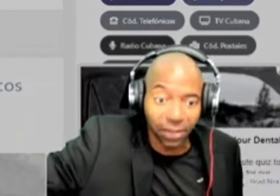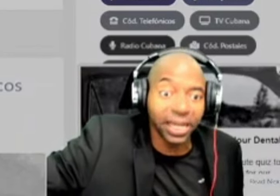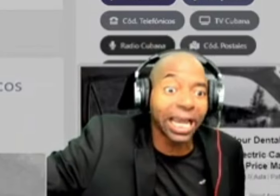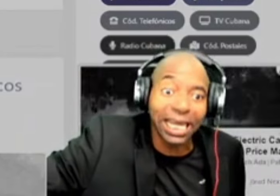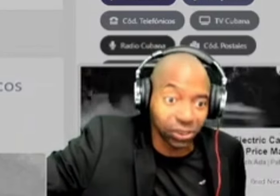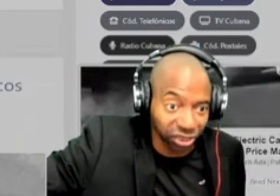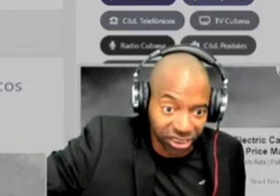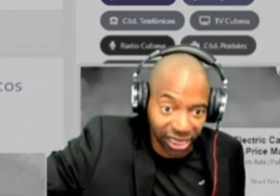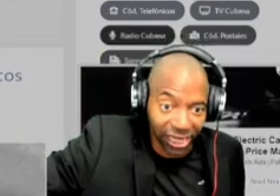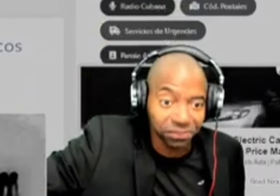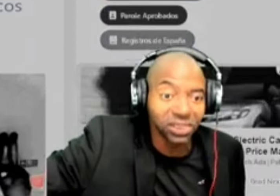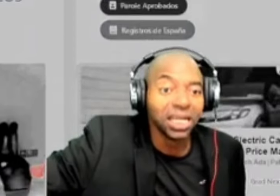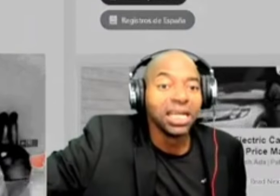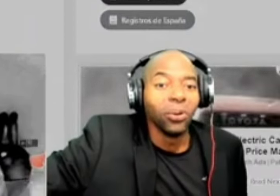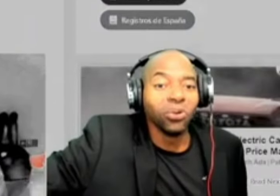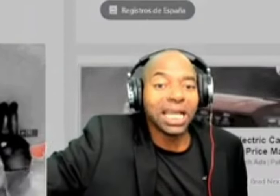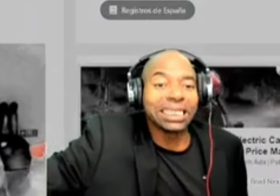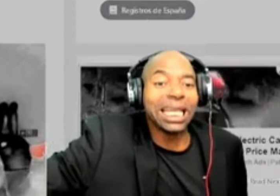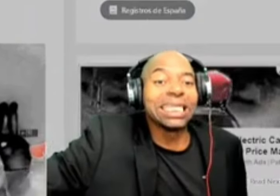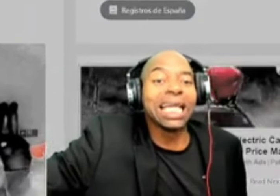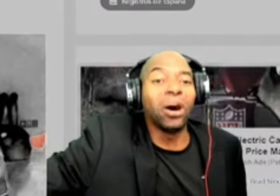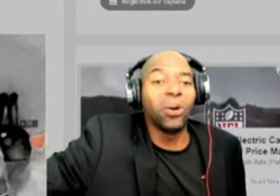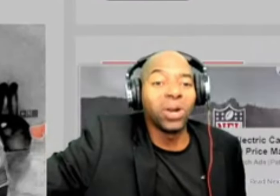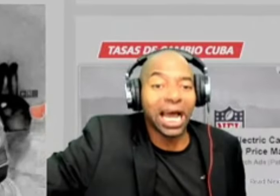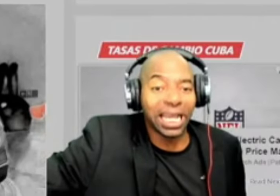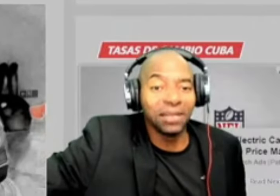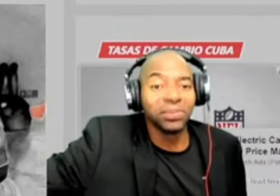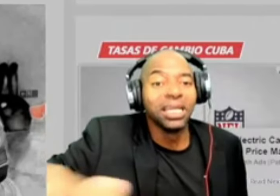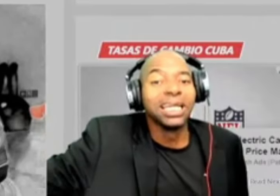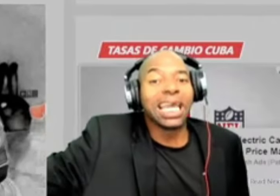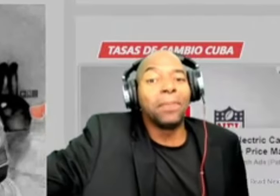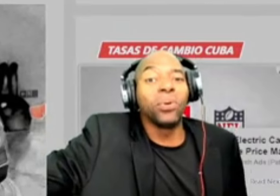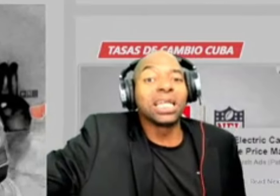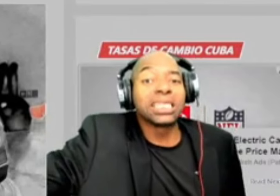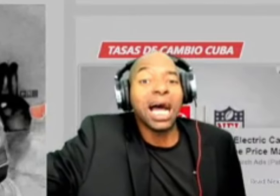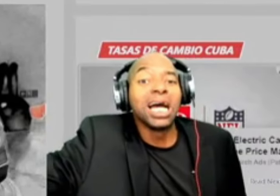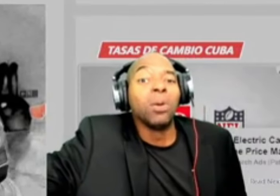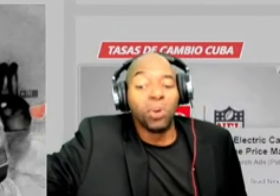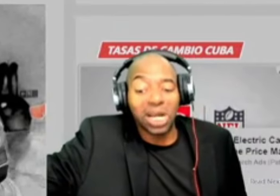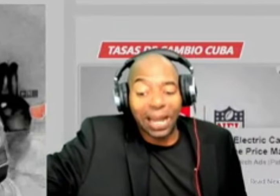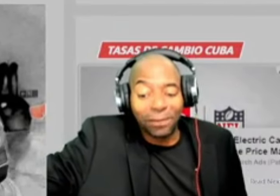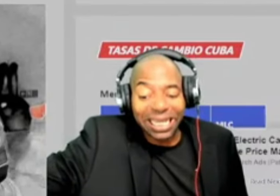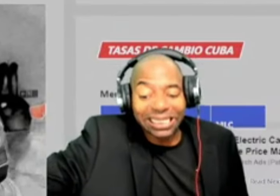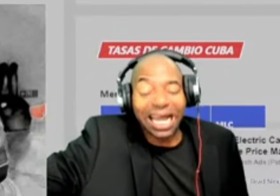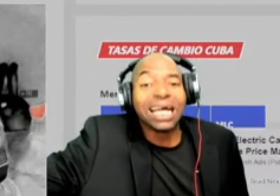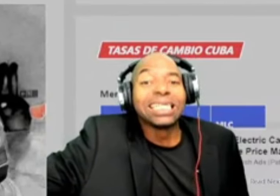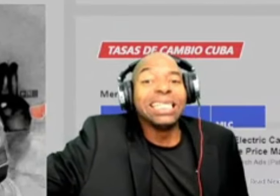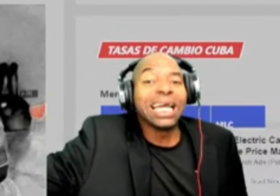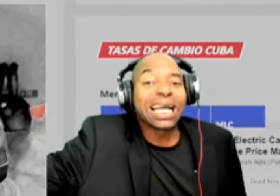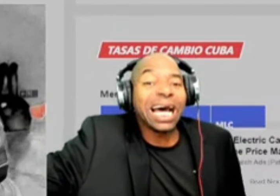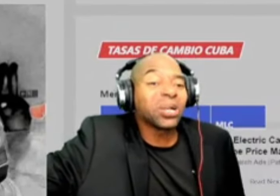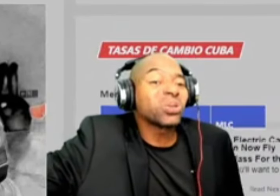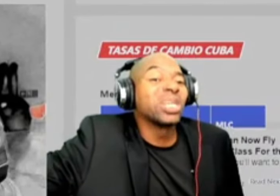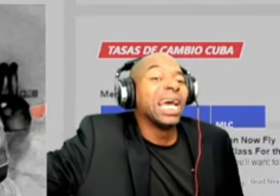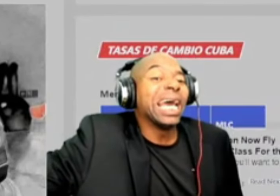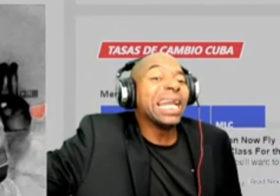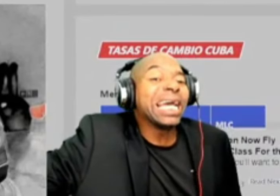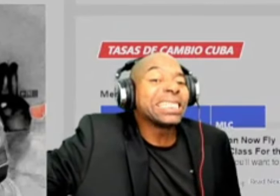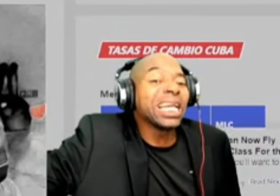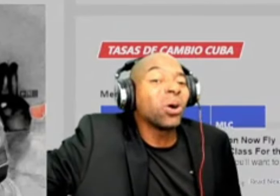así, mira aquí la noticia. Una tienda online que apuesta por la venta de